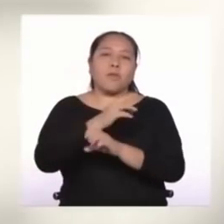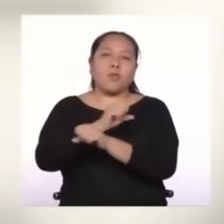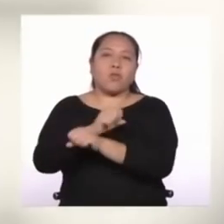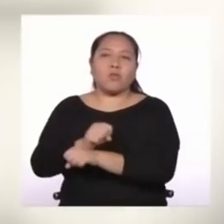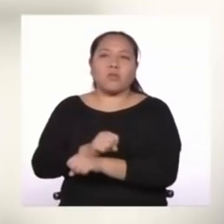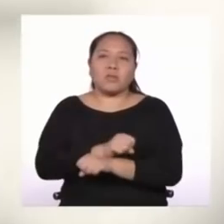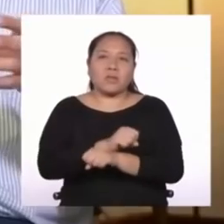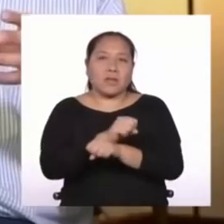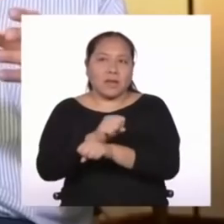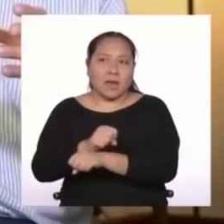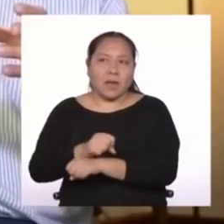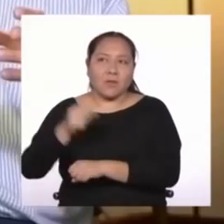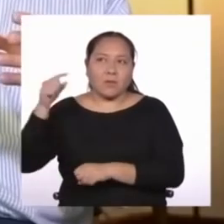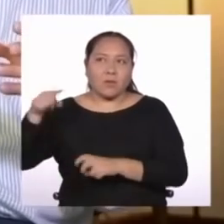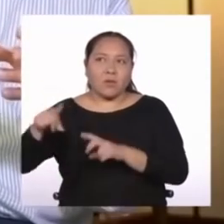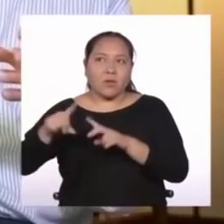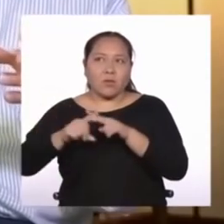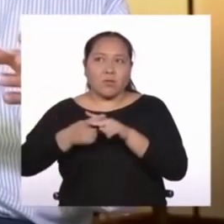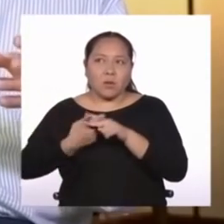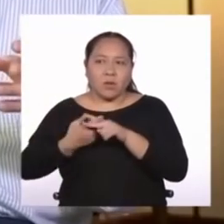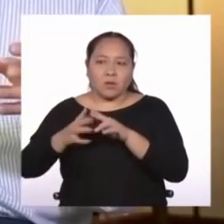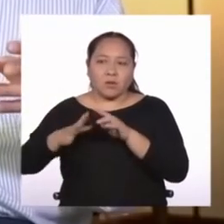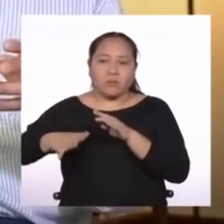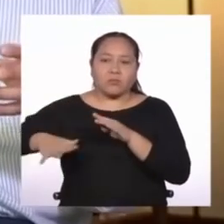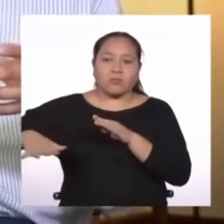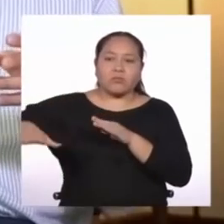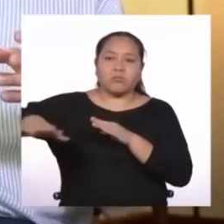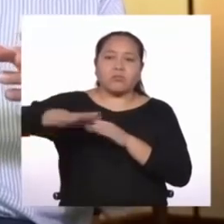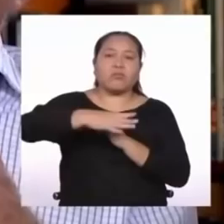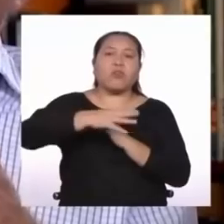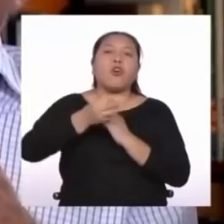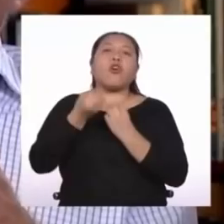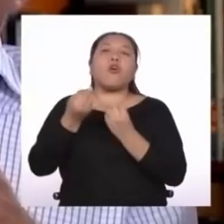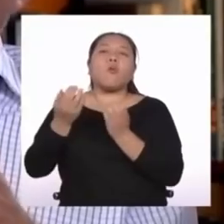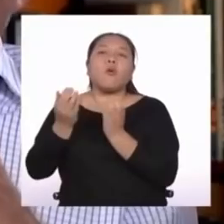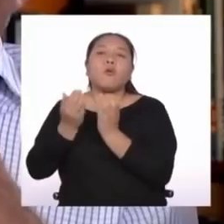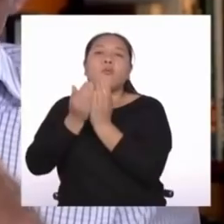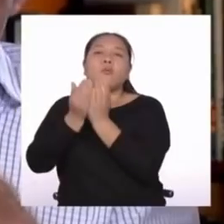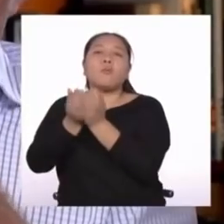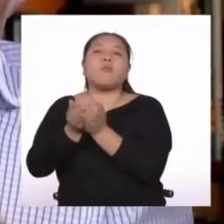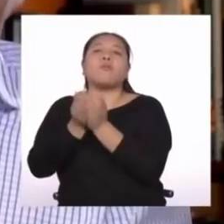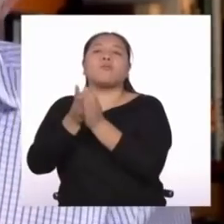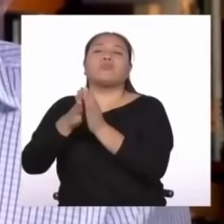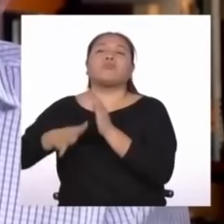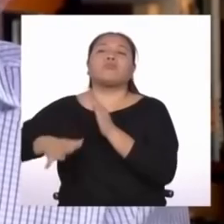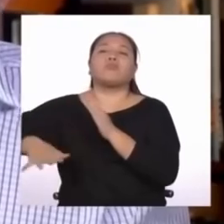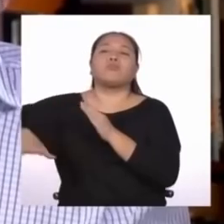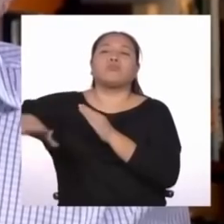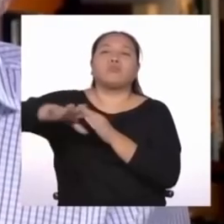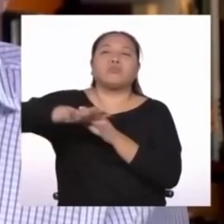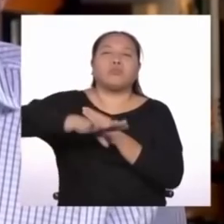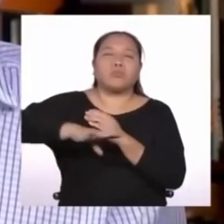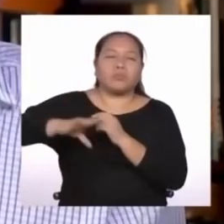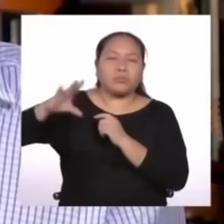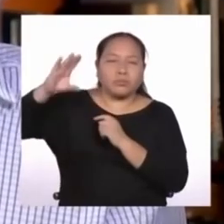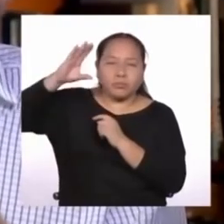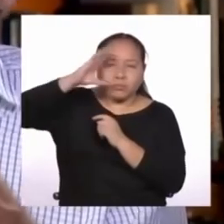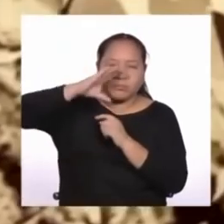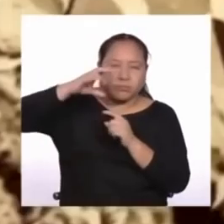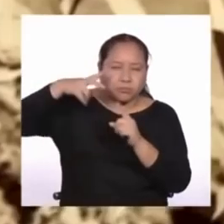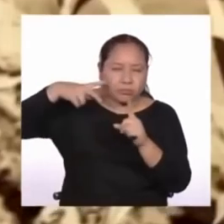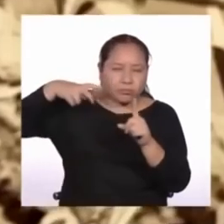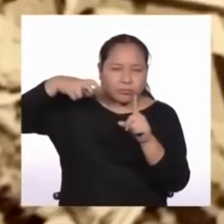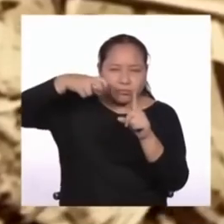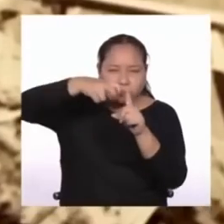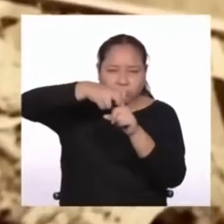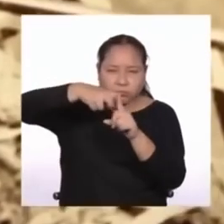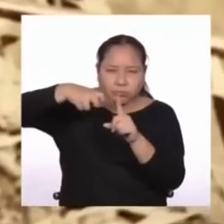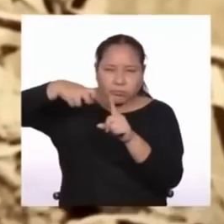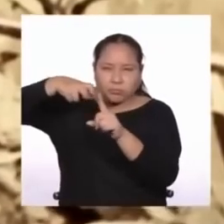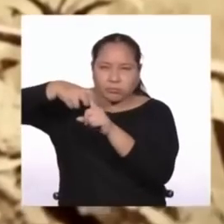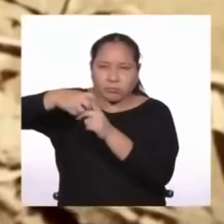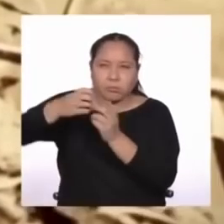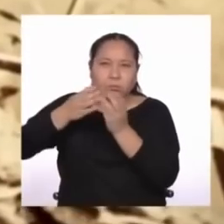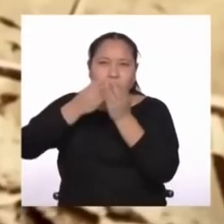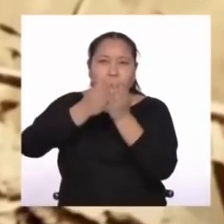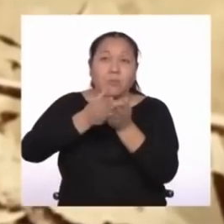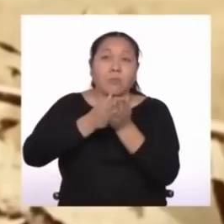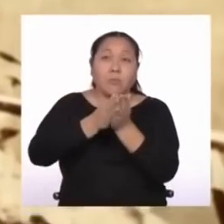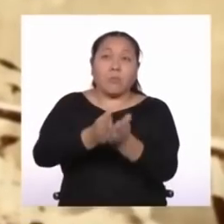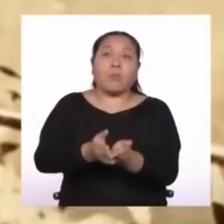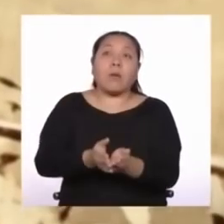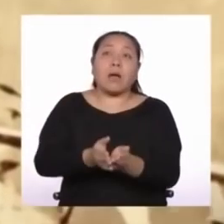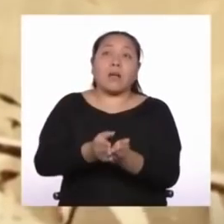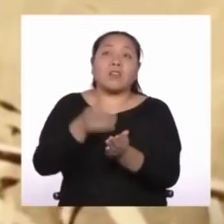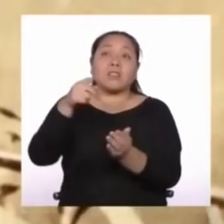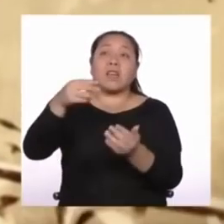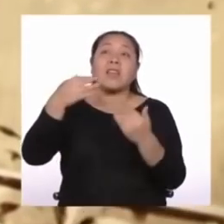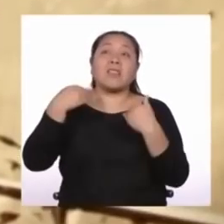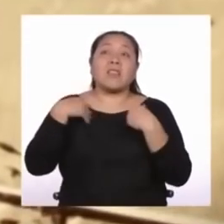que inicia a través de la Marina británica una, digamos, persecución activa de buques de esclavistas. Entonces